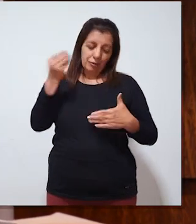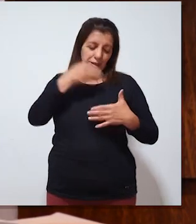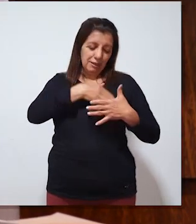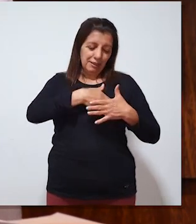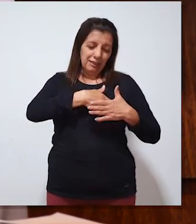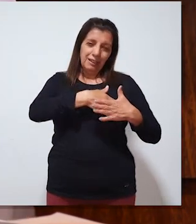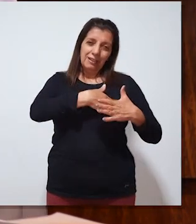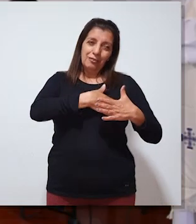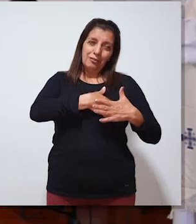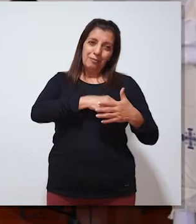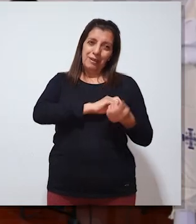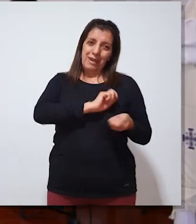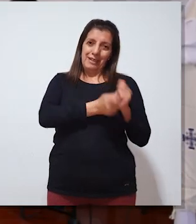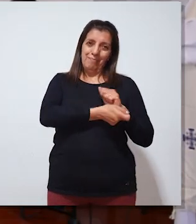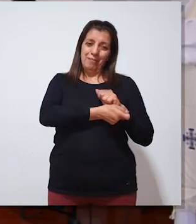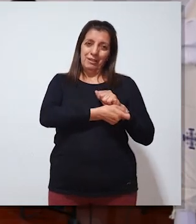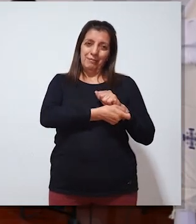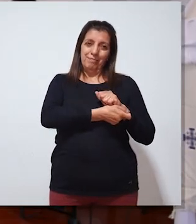sanarme.